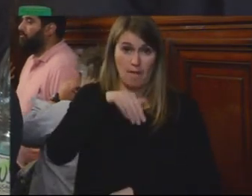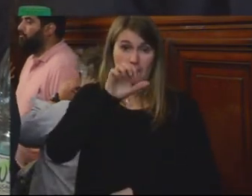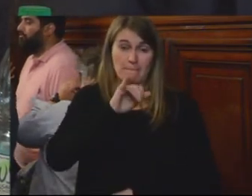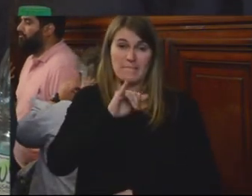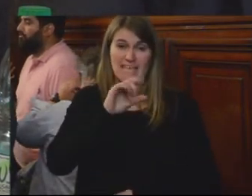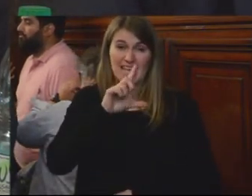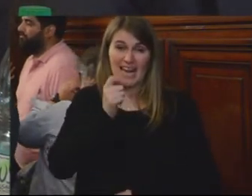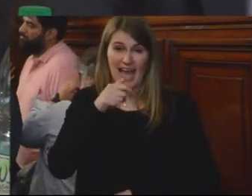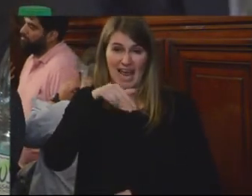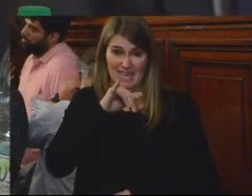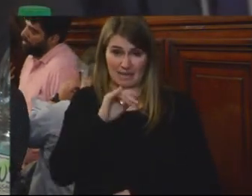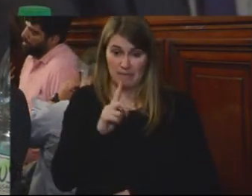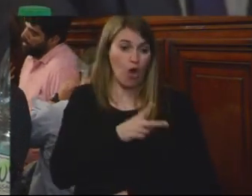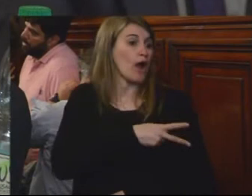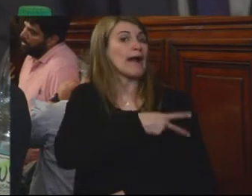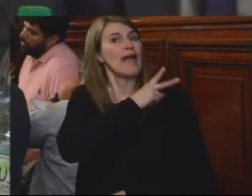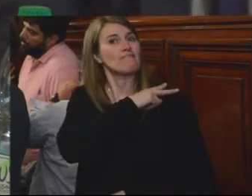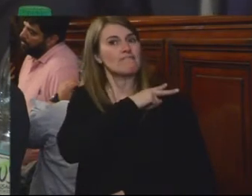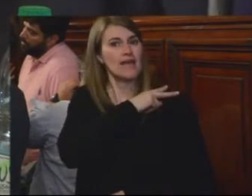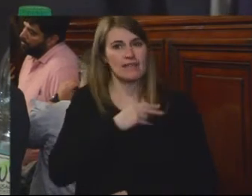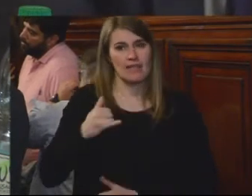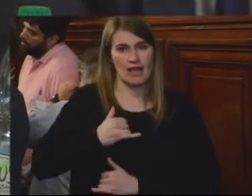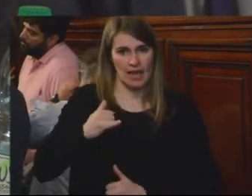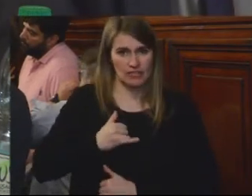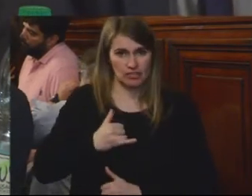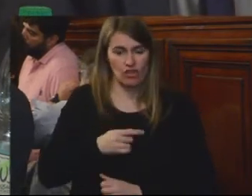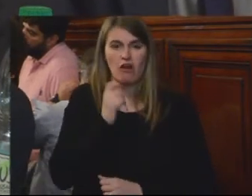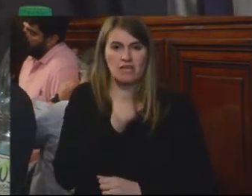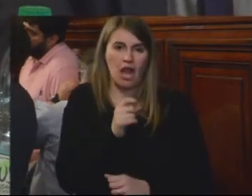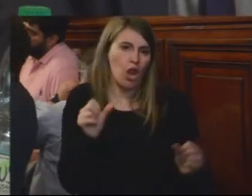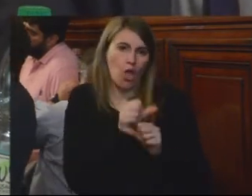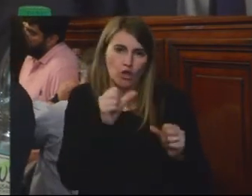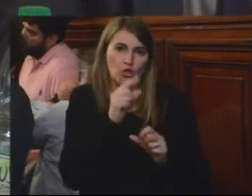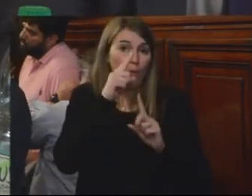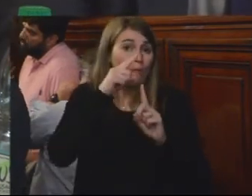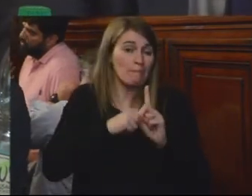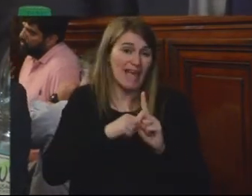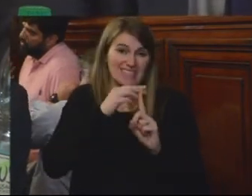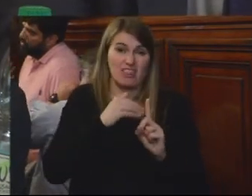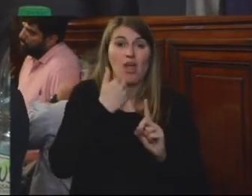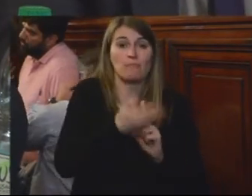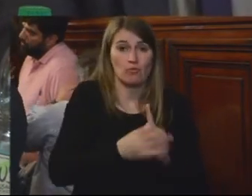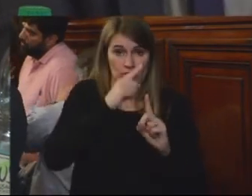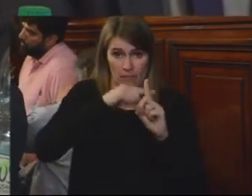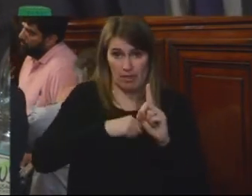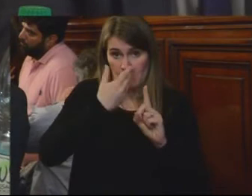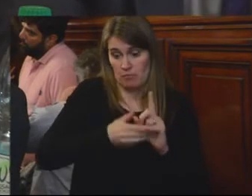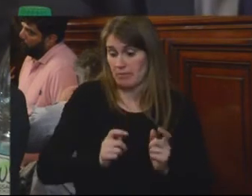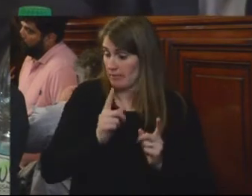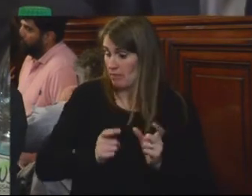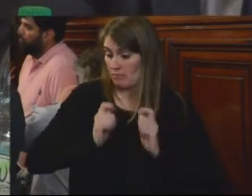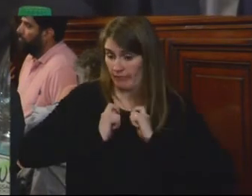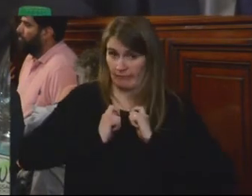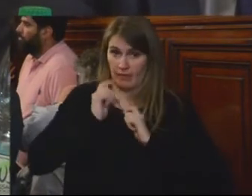ciudad jefe del ejército fue impugnada por el sol un mes después una vez que se